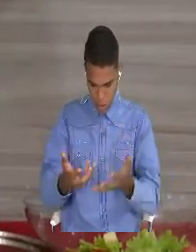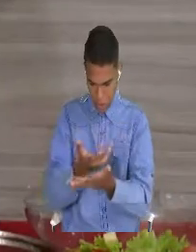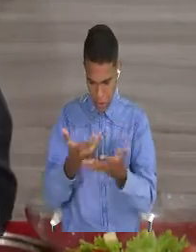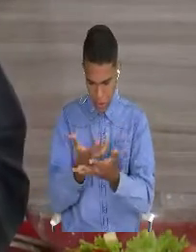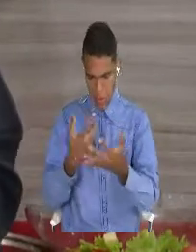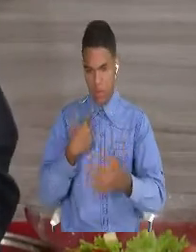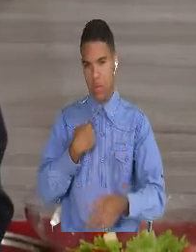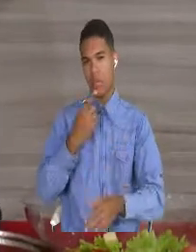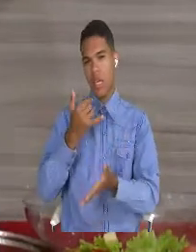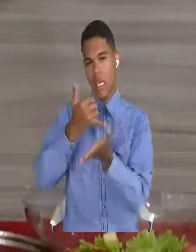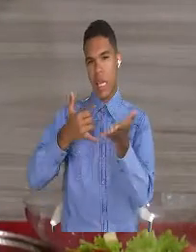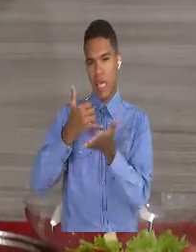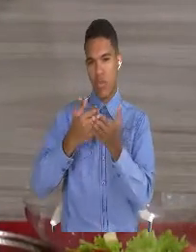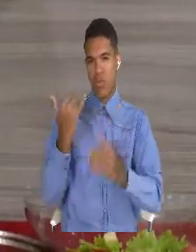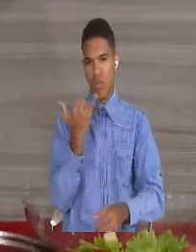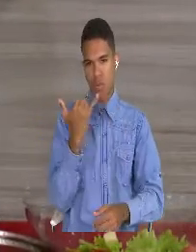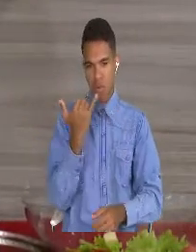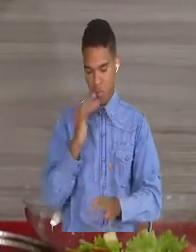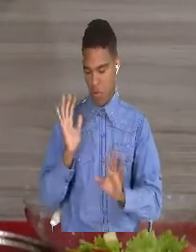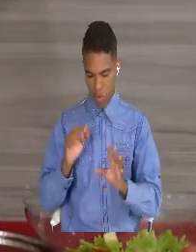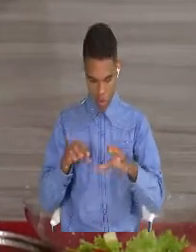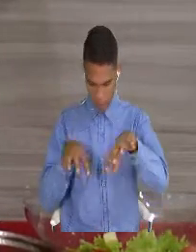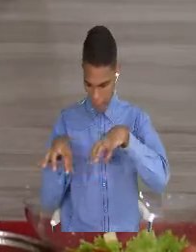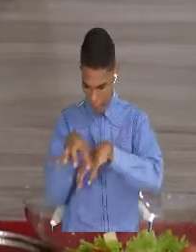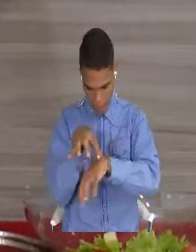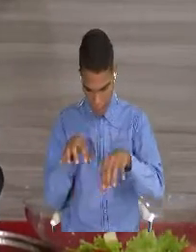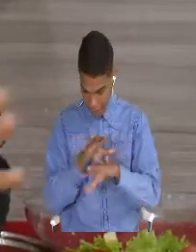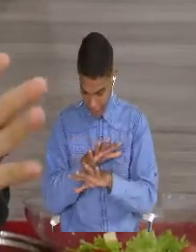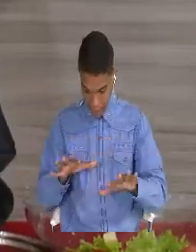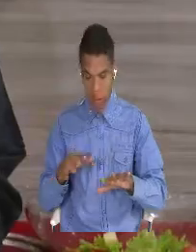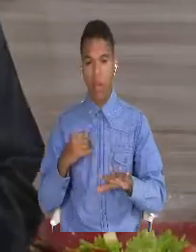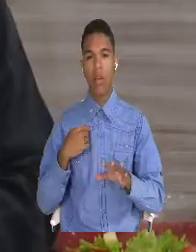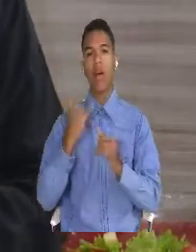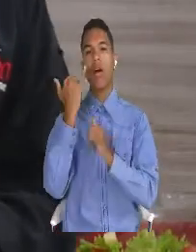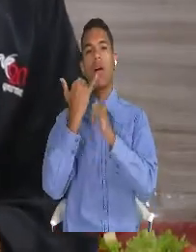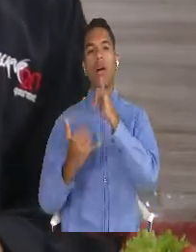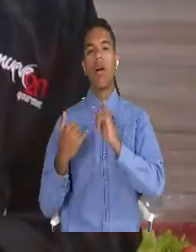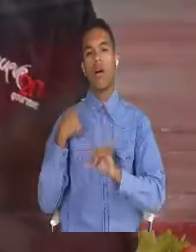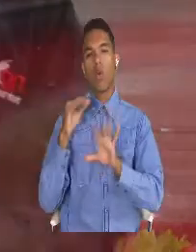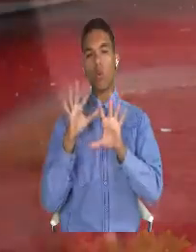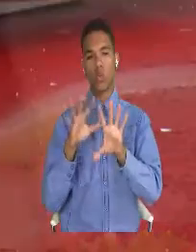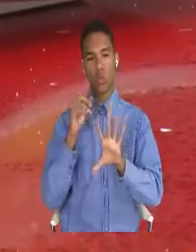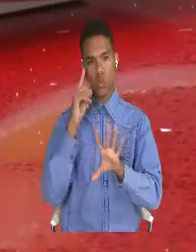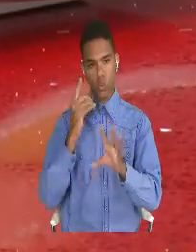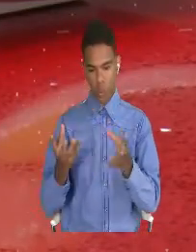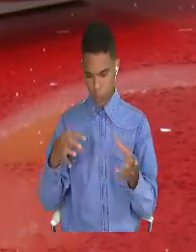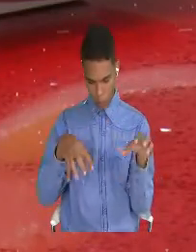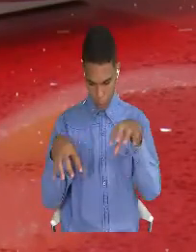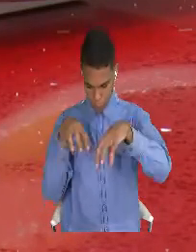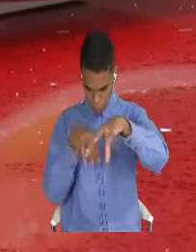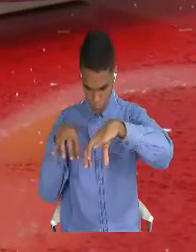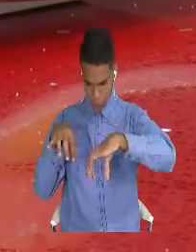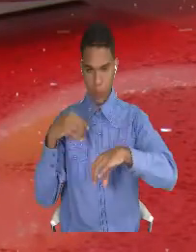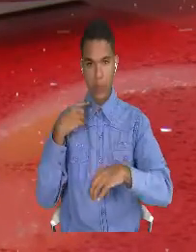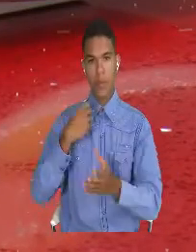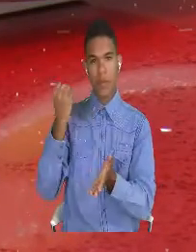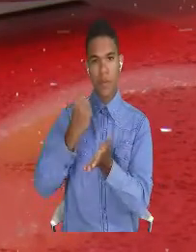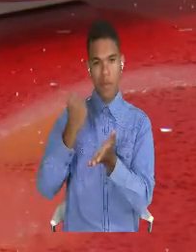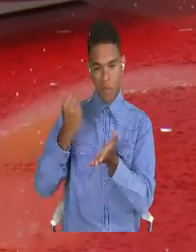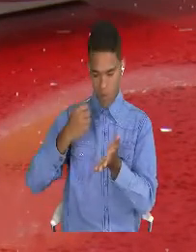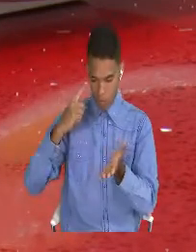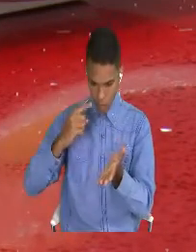azul y tocineta, mostaza. Entonces, ya aquí, ¿qué vamos a terminar? Es terminando nuestro montaje. Y voy a empezar a agregar nuestra